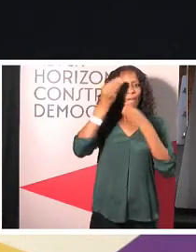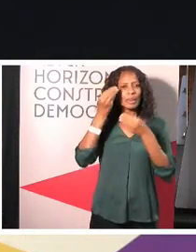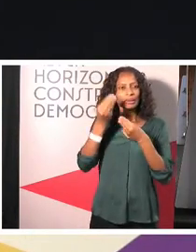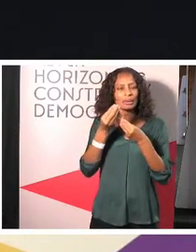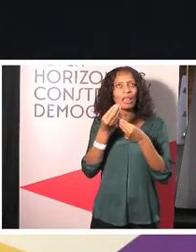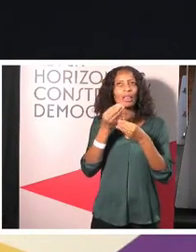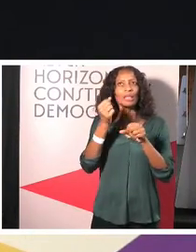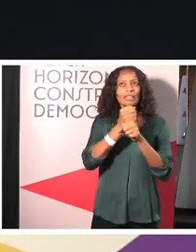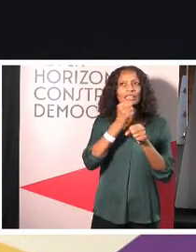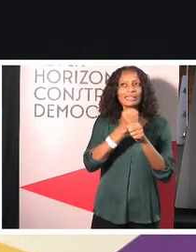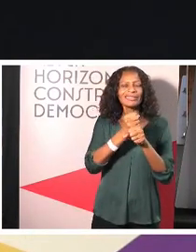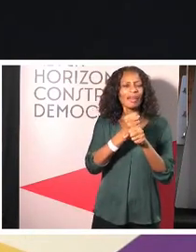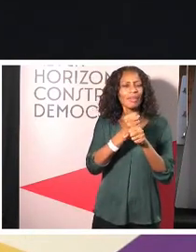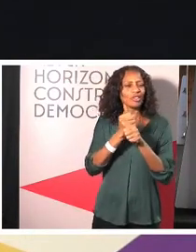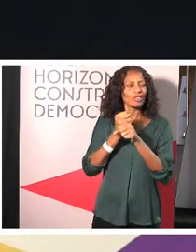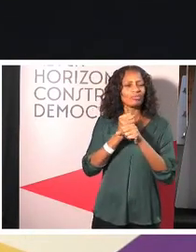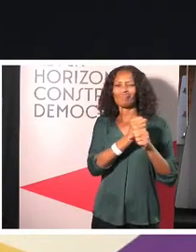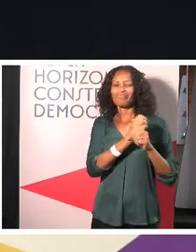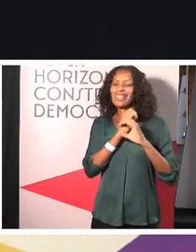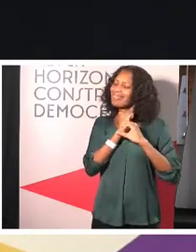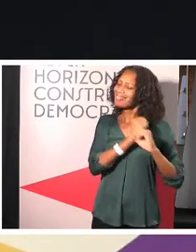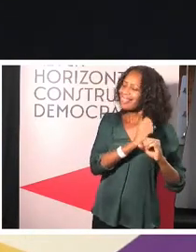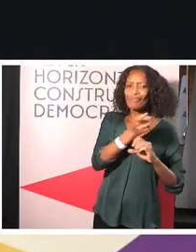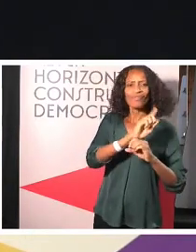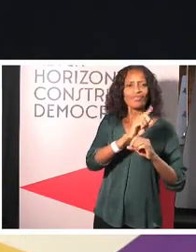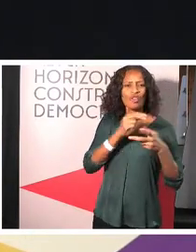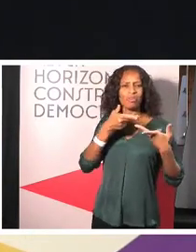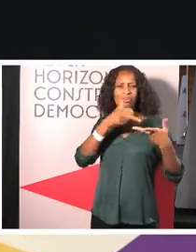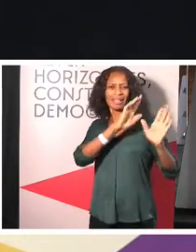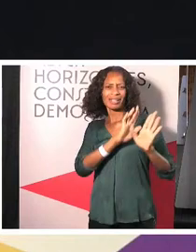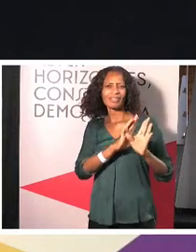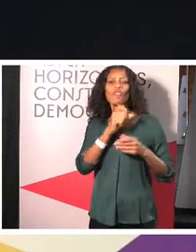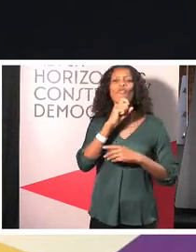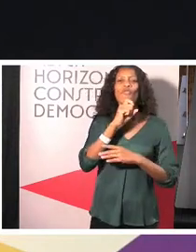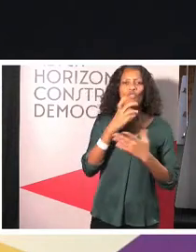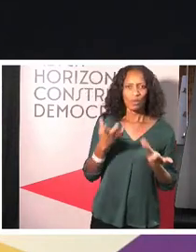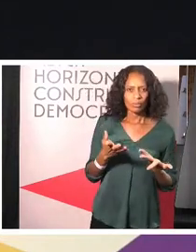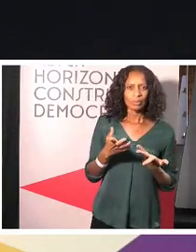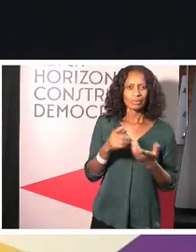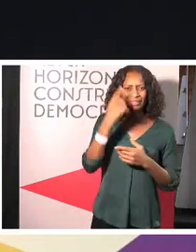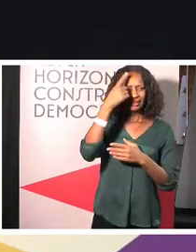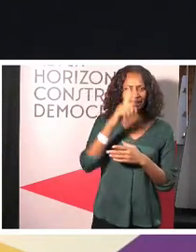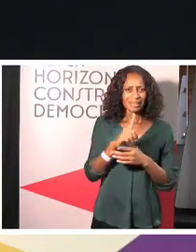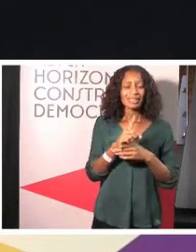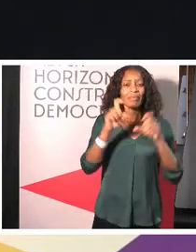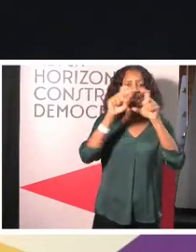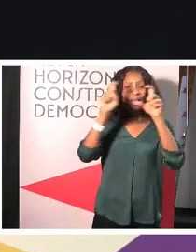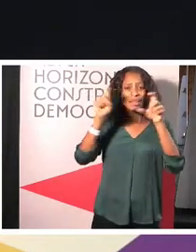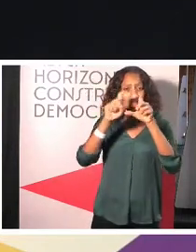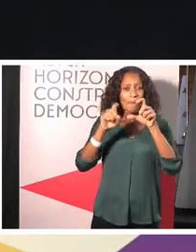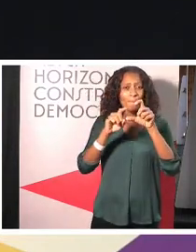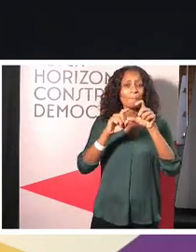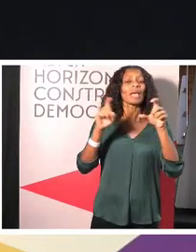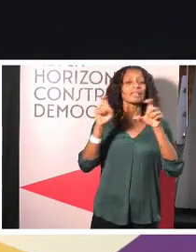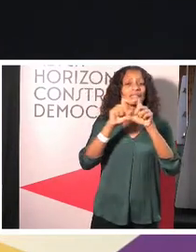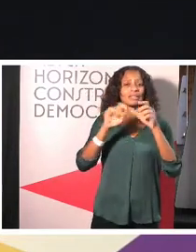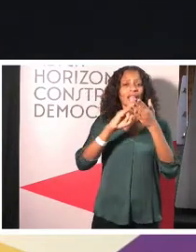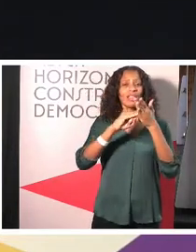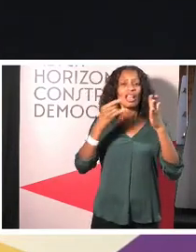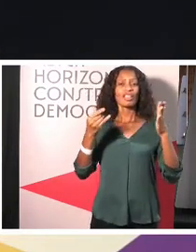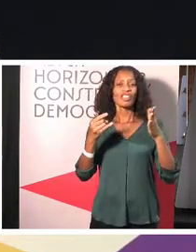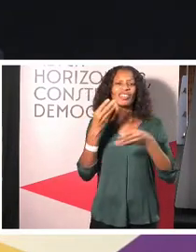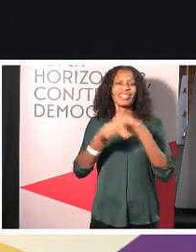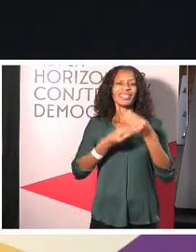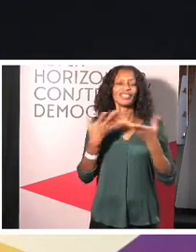¿no? Entonces, claro, vemos que no solo Ayuso, sino las empresas tecnológicas lo que han colonizado es nuestro tiempo libre. Facebook lo que hace, bueno, también cuando